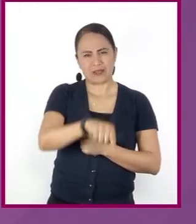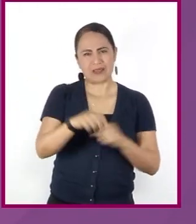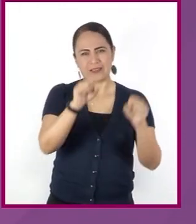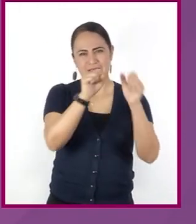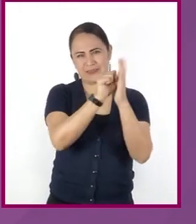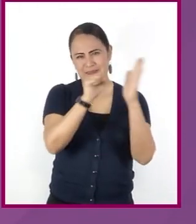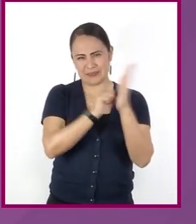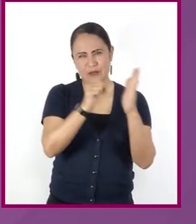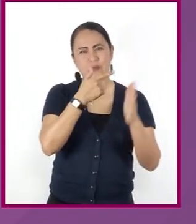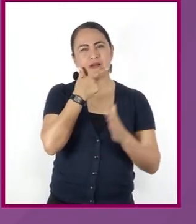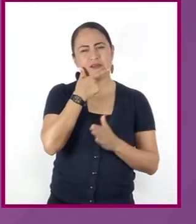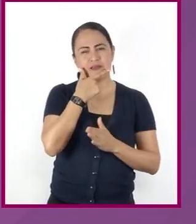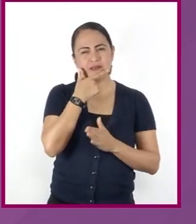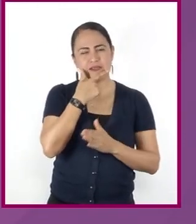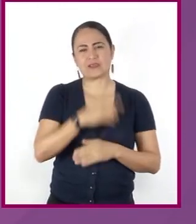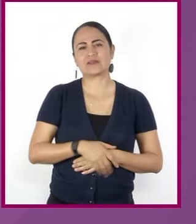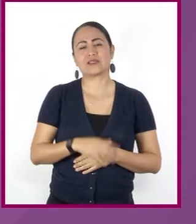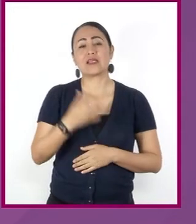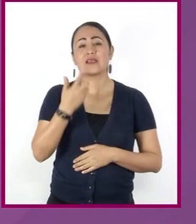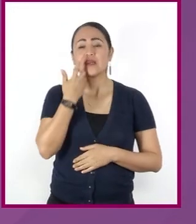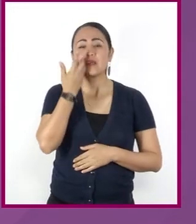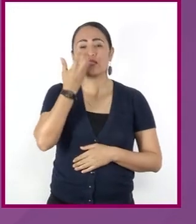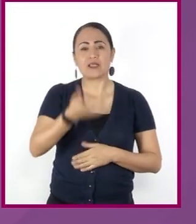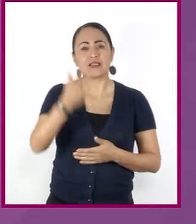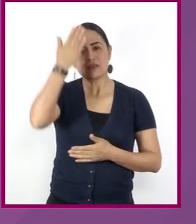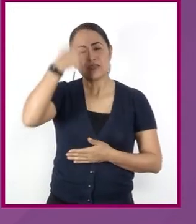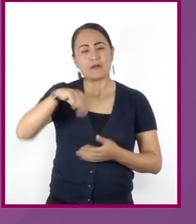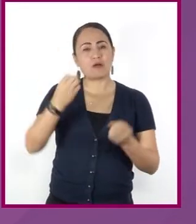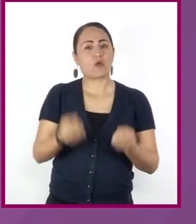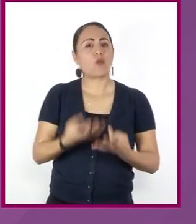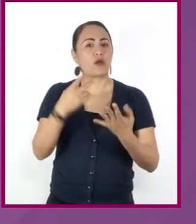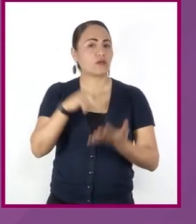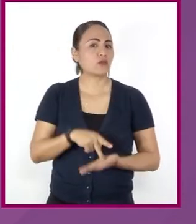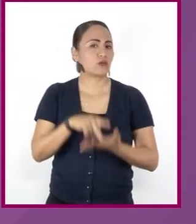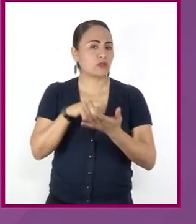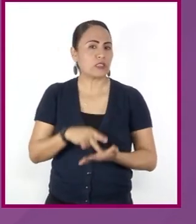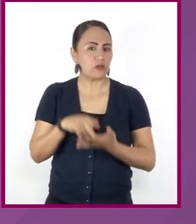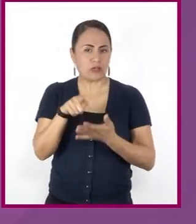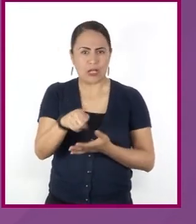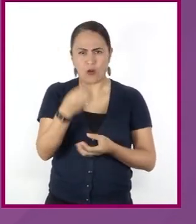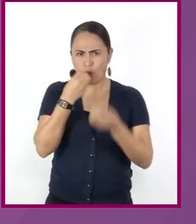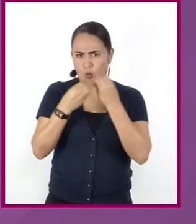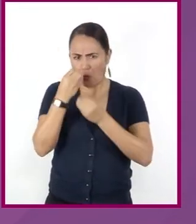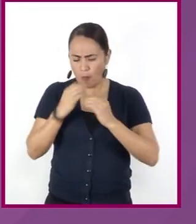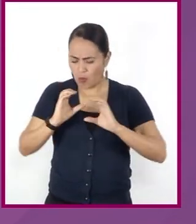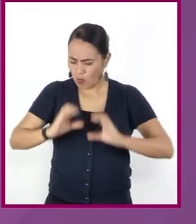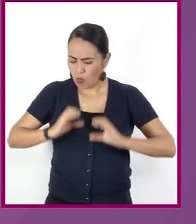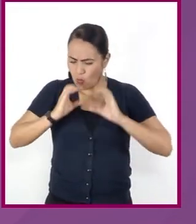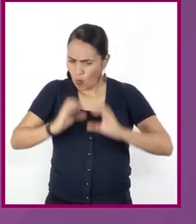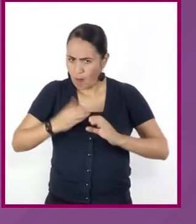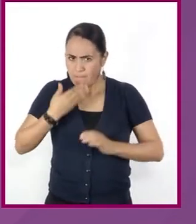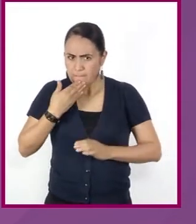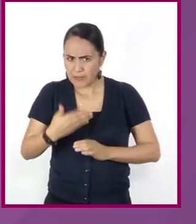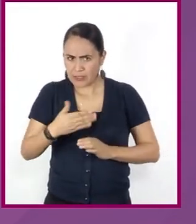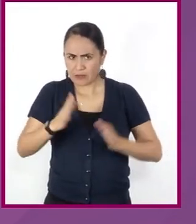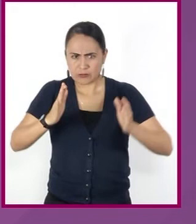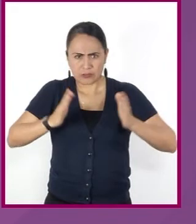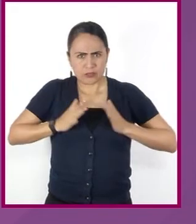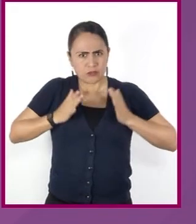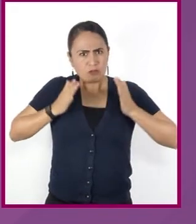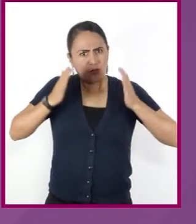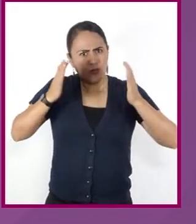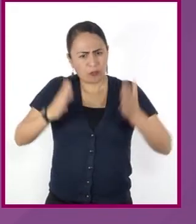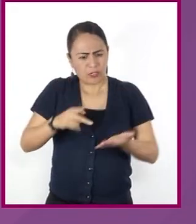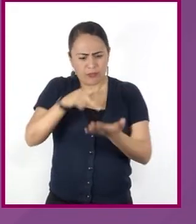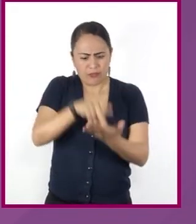inglesas. Quiere conocer su peso, pues ha estado cuidando su alimentación y se sorprende al